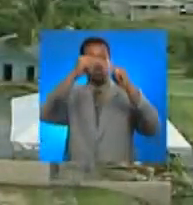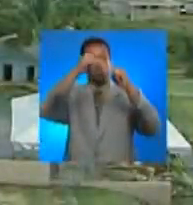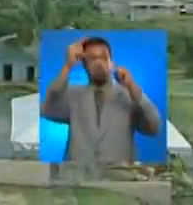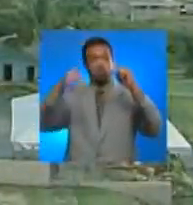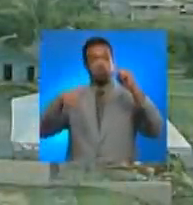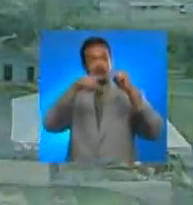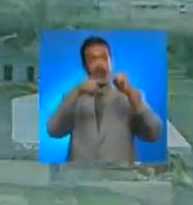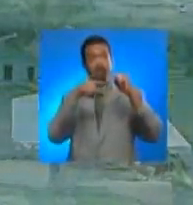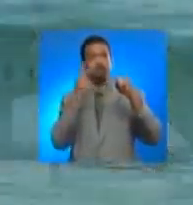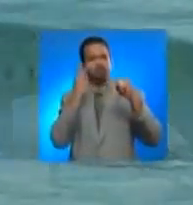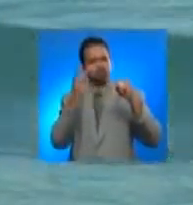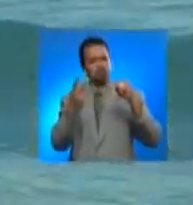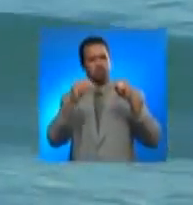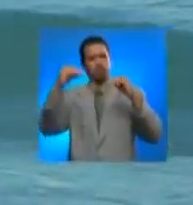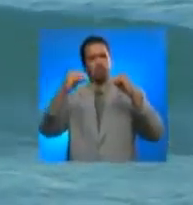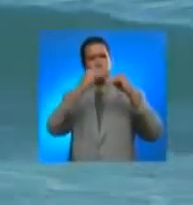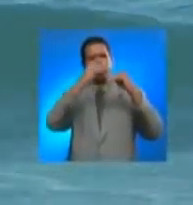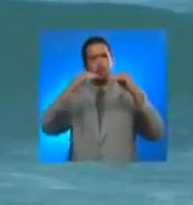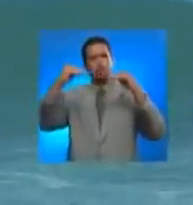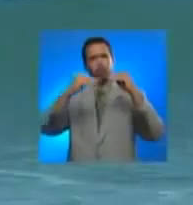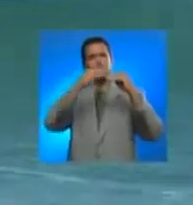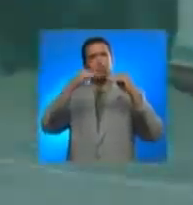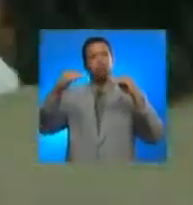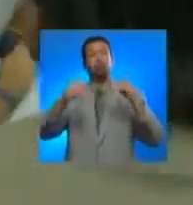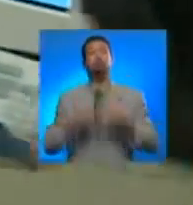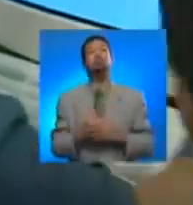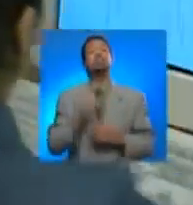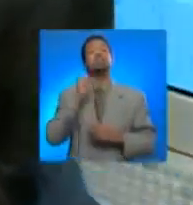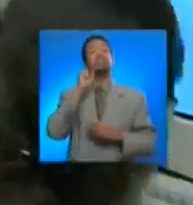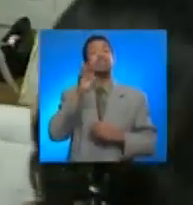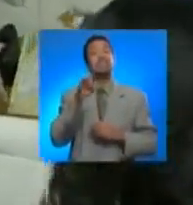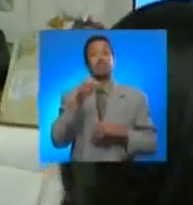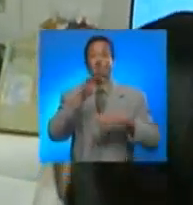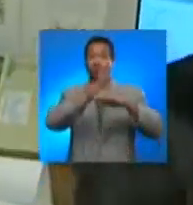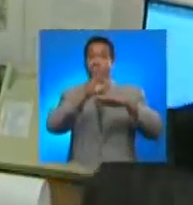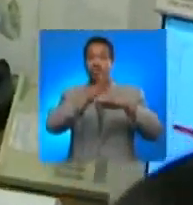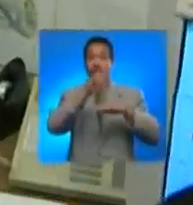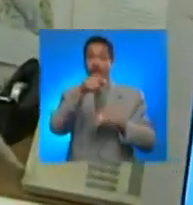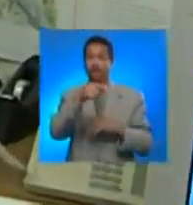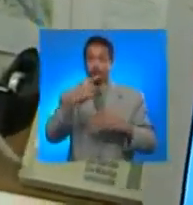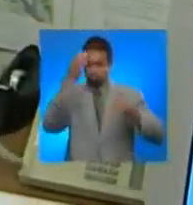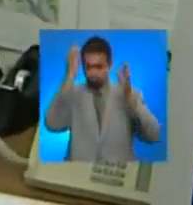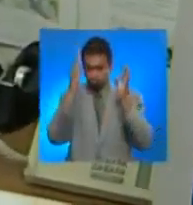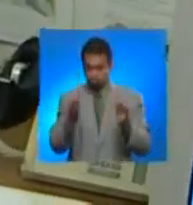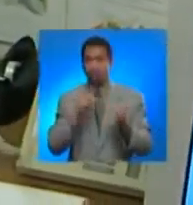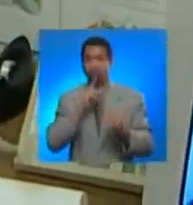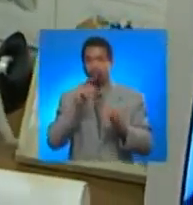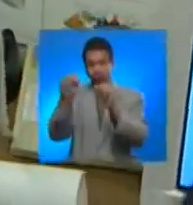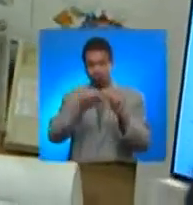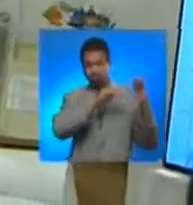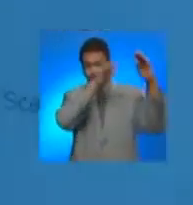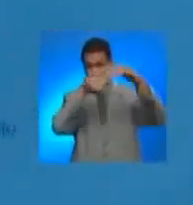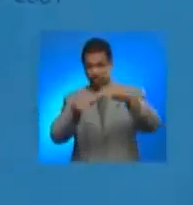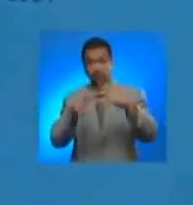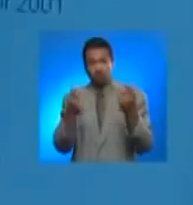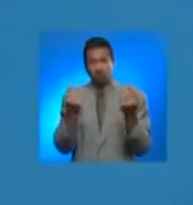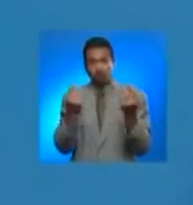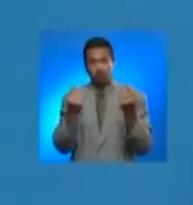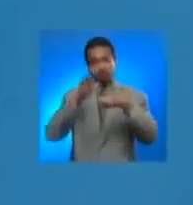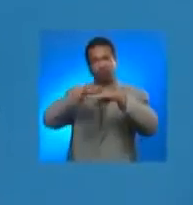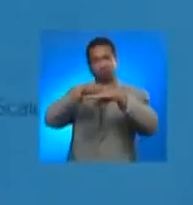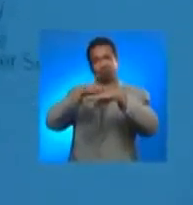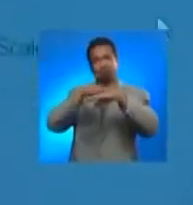evento y será difícil mantenerse de pie. Aun si uno está manejando, podrá sentir el terremoto. Ventanas, platos,